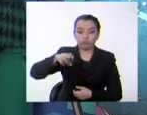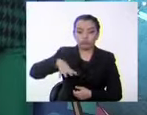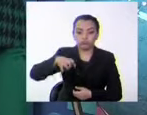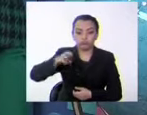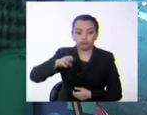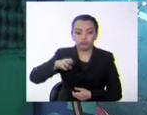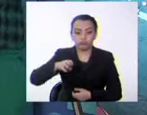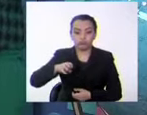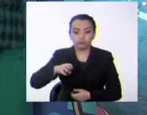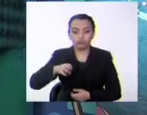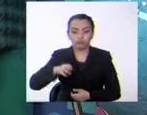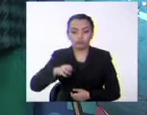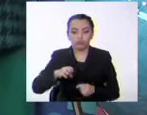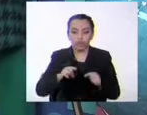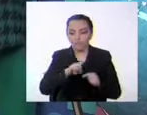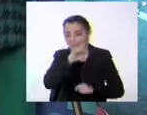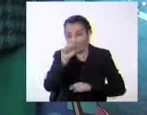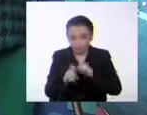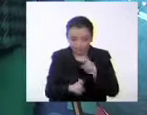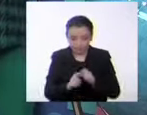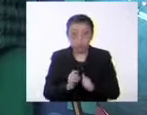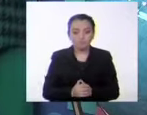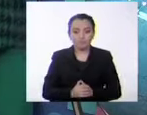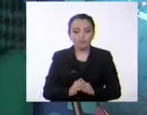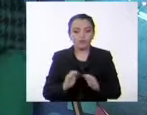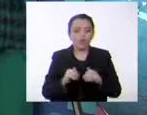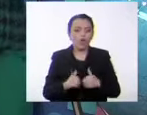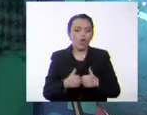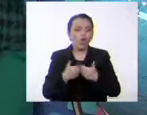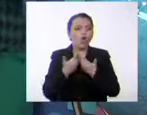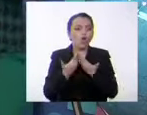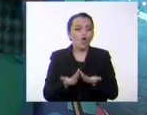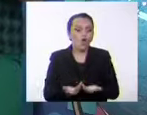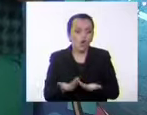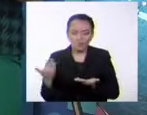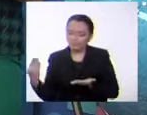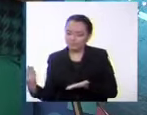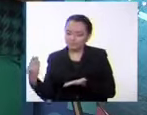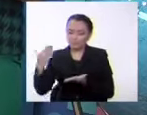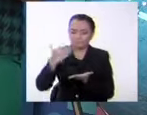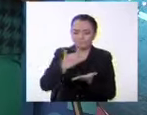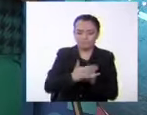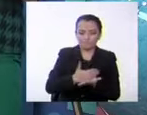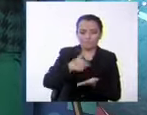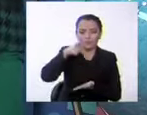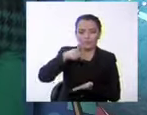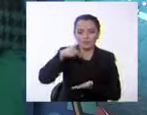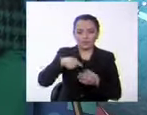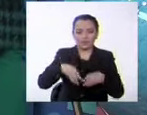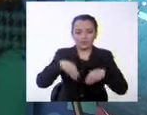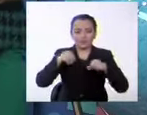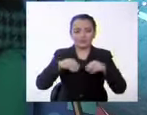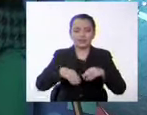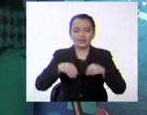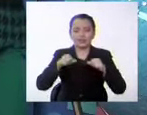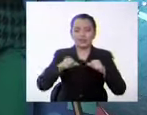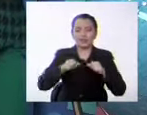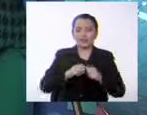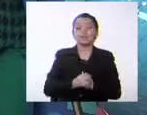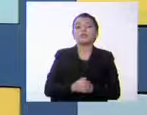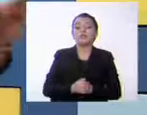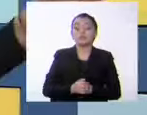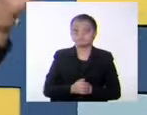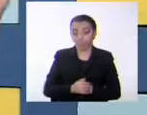Dice acá, es la más larga. Dice, ¿cómo llegaron los españoles a estas tierras? Ah, fíjate que